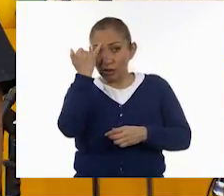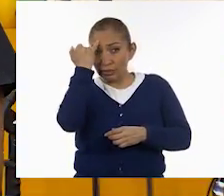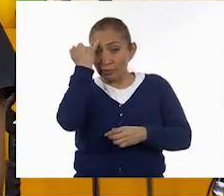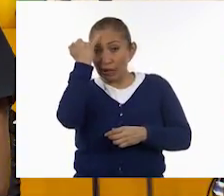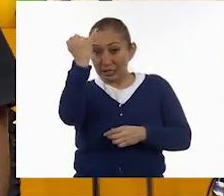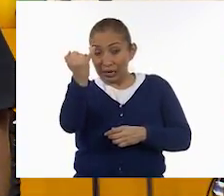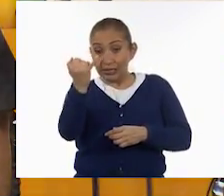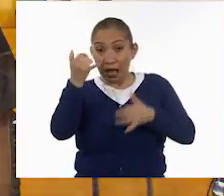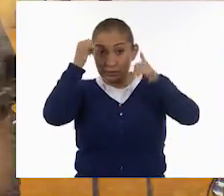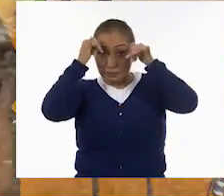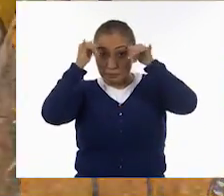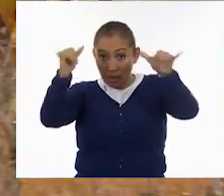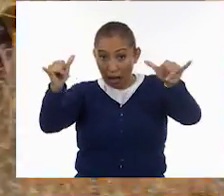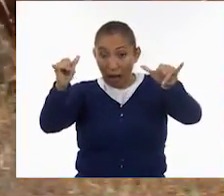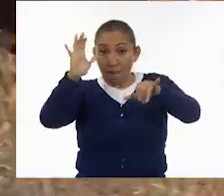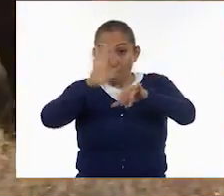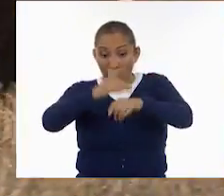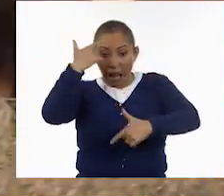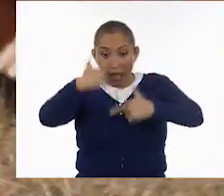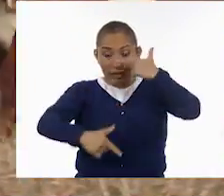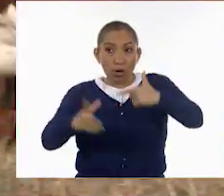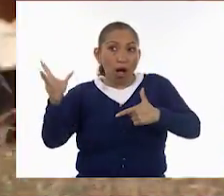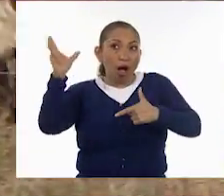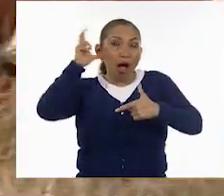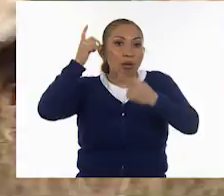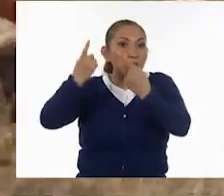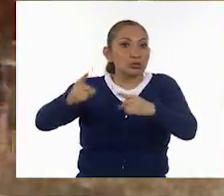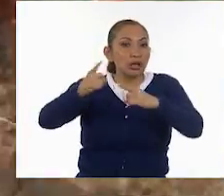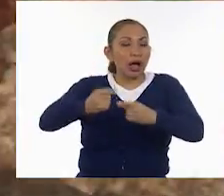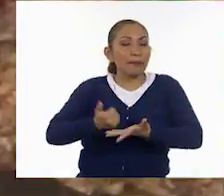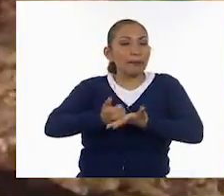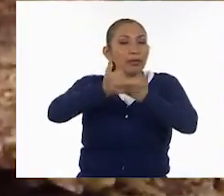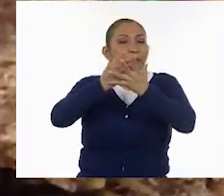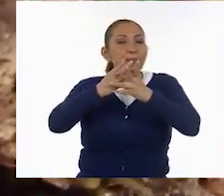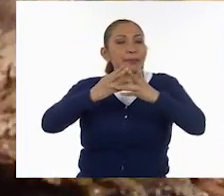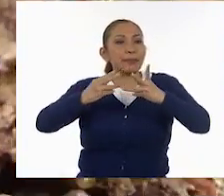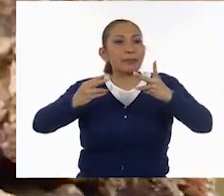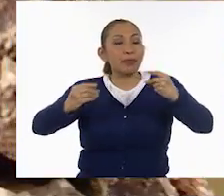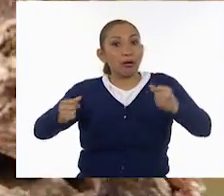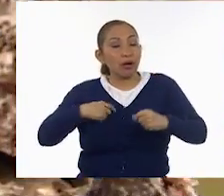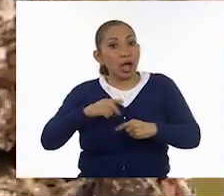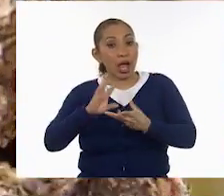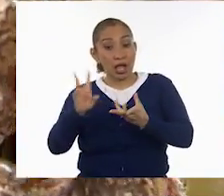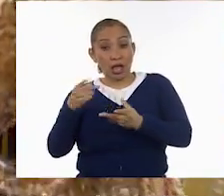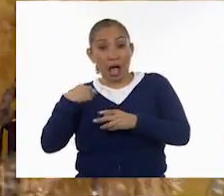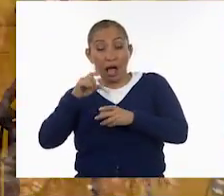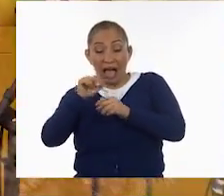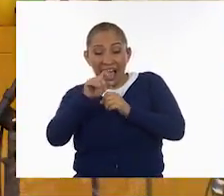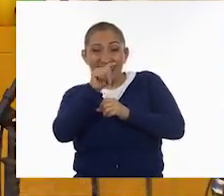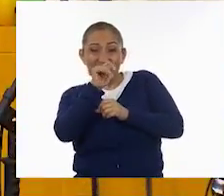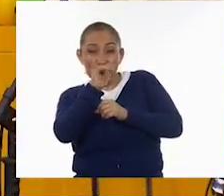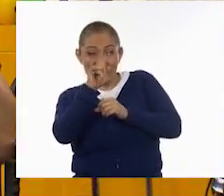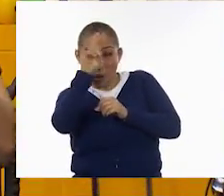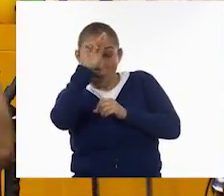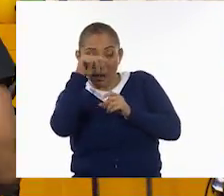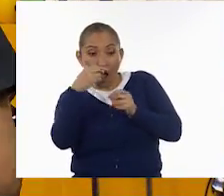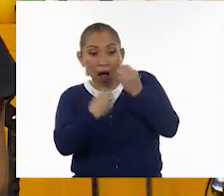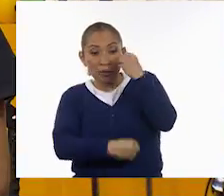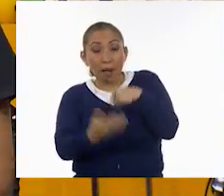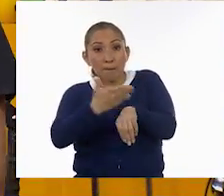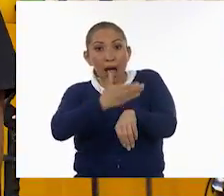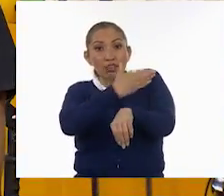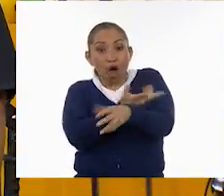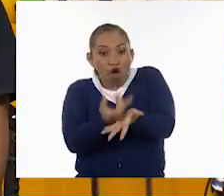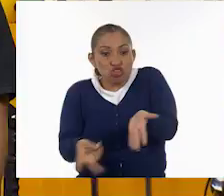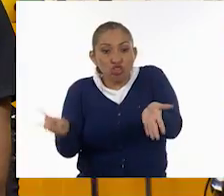imaginar que las vacas dan más leche cuando escuchan música relajante? Y por contra, las termitas, esas hormigas, comen madera